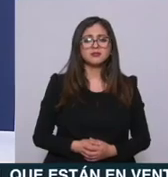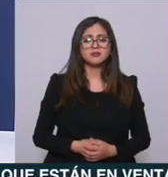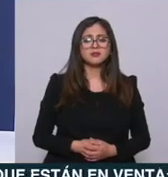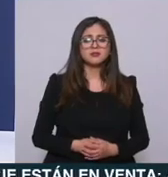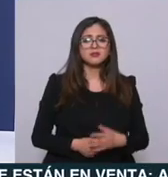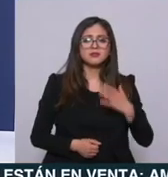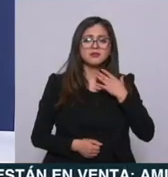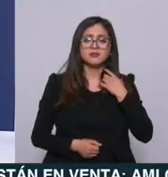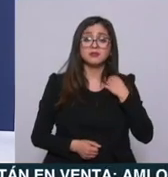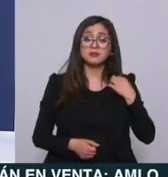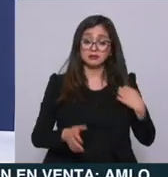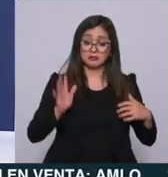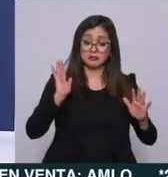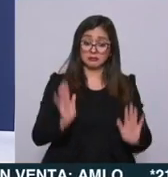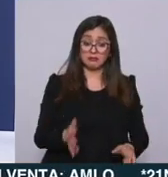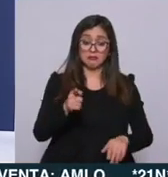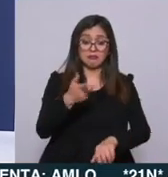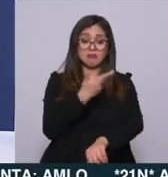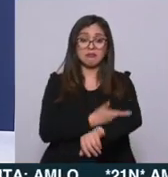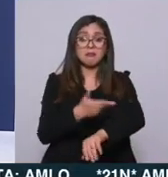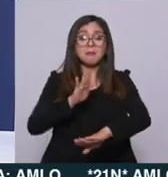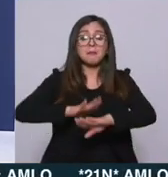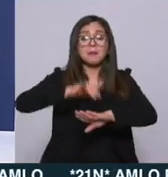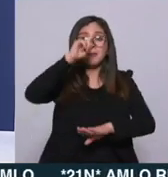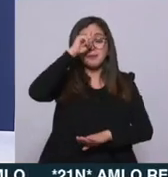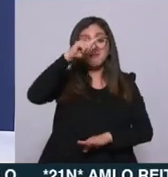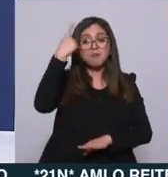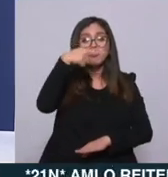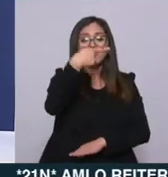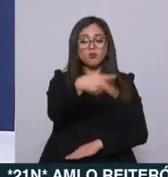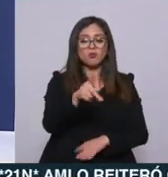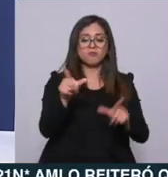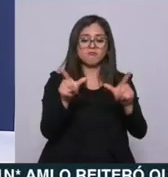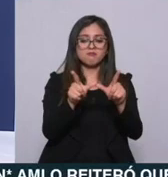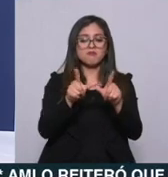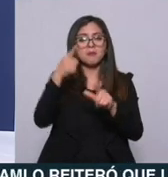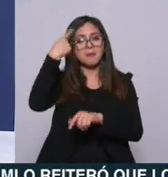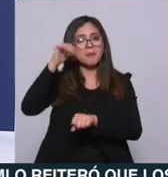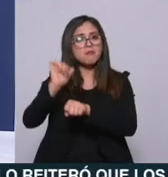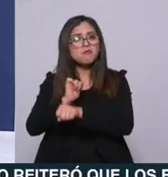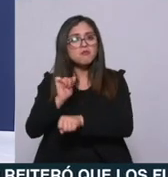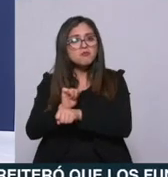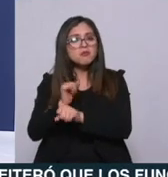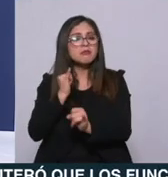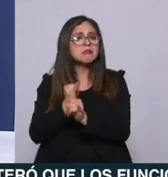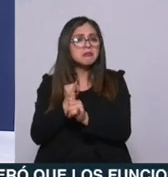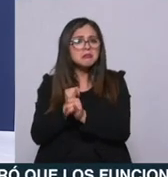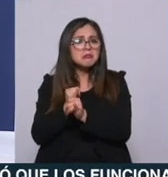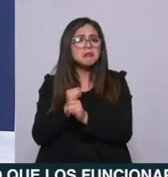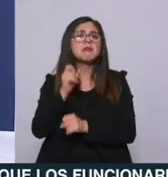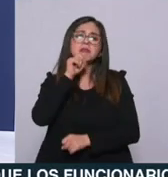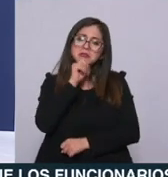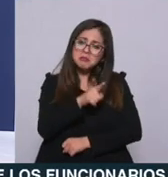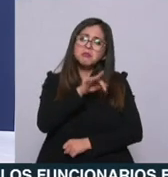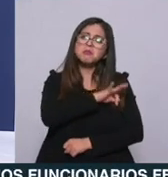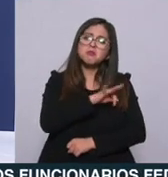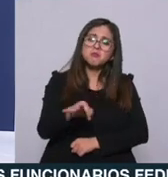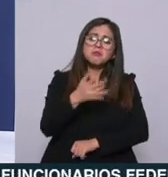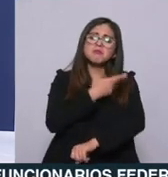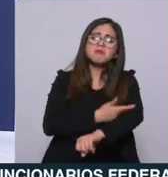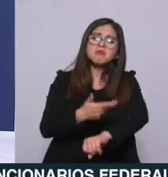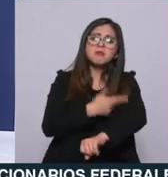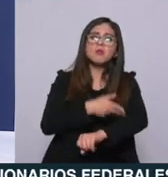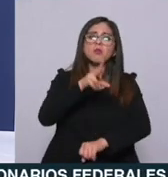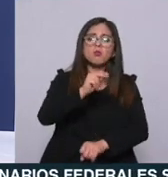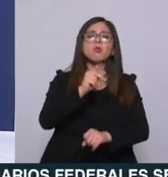Y si bien se agilizó el trámite para renovar la licencia de conducir de manera digital, también se anunciaron medidas que facilitarán los procesos burocráticos